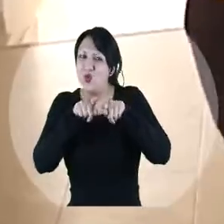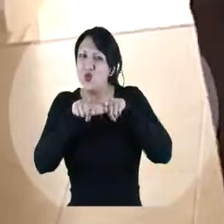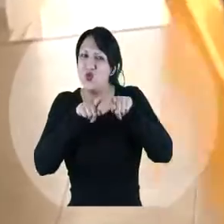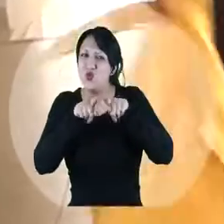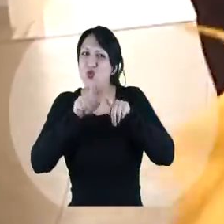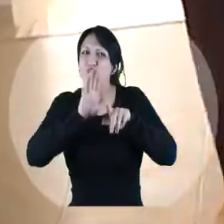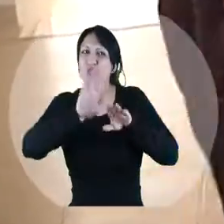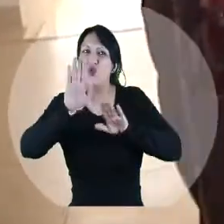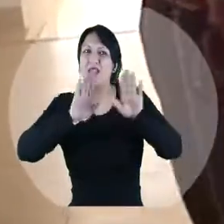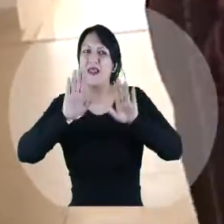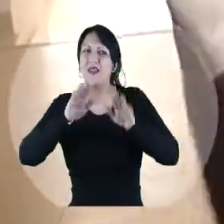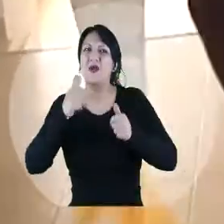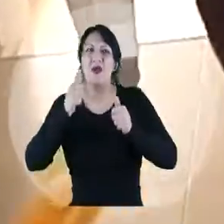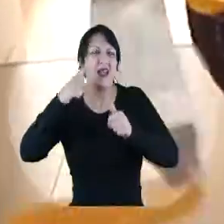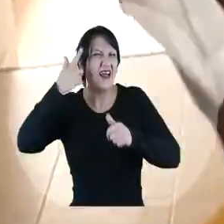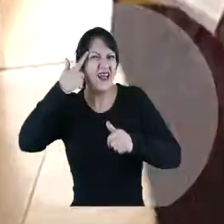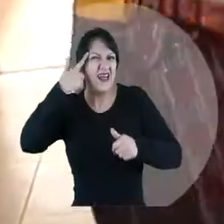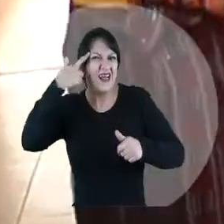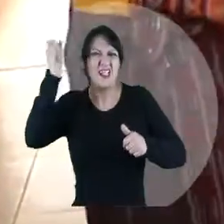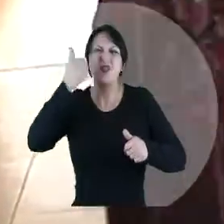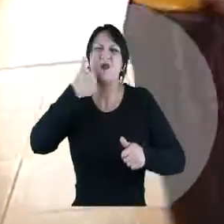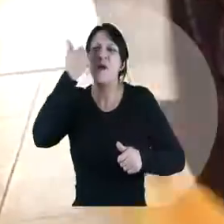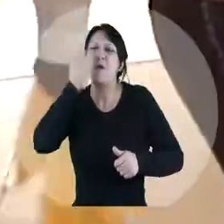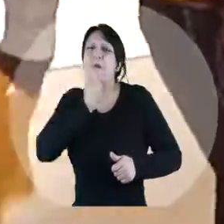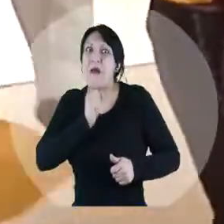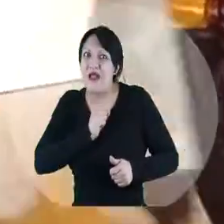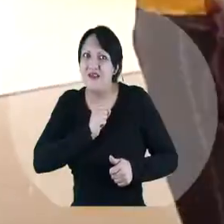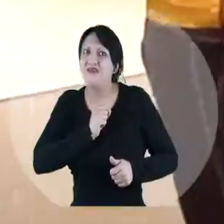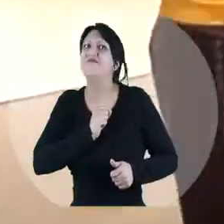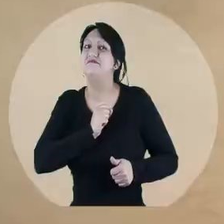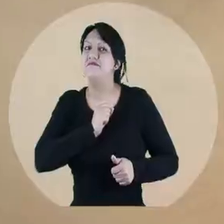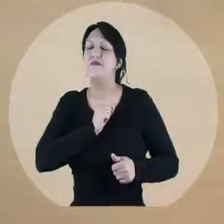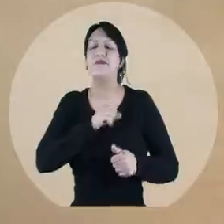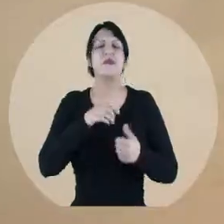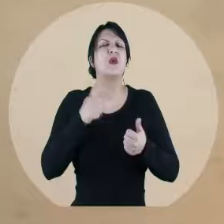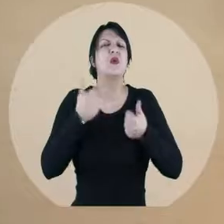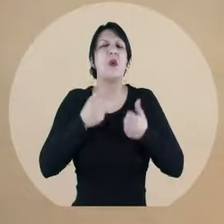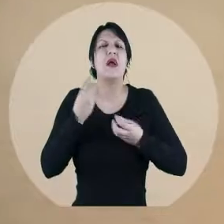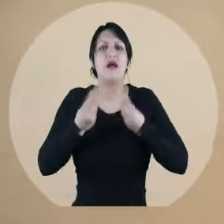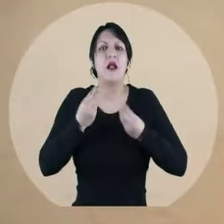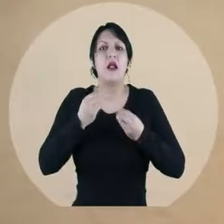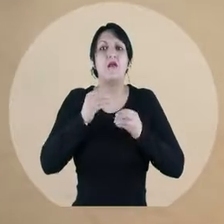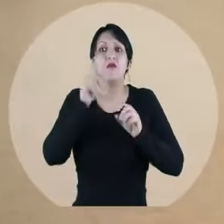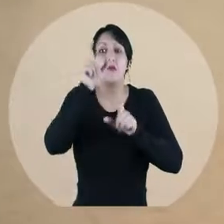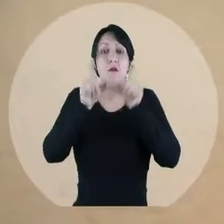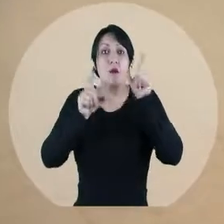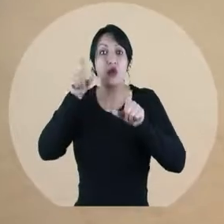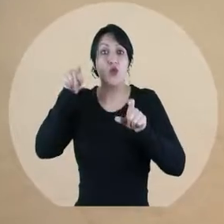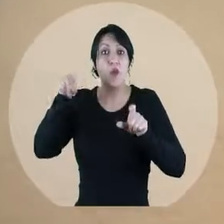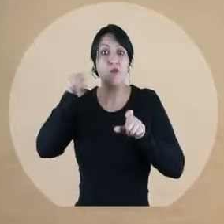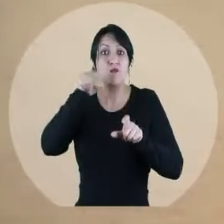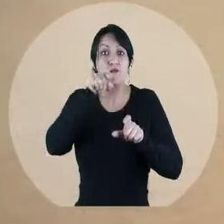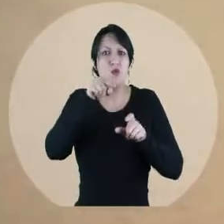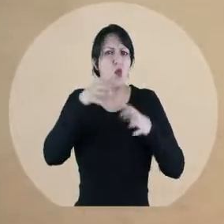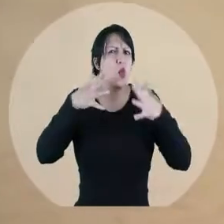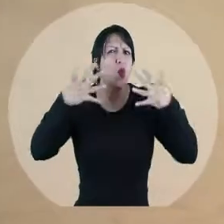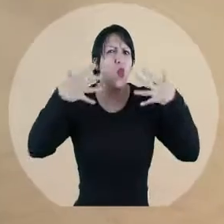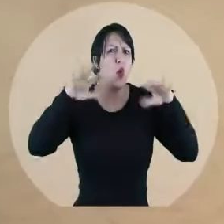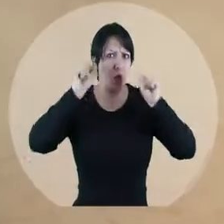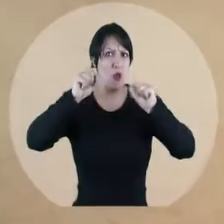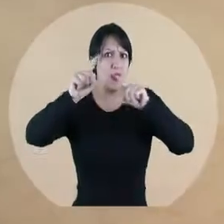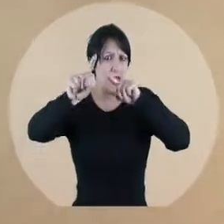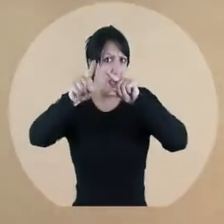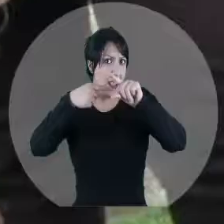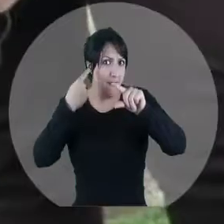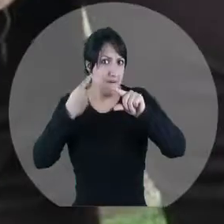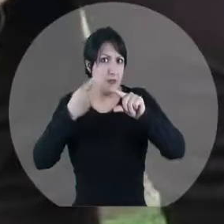un concurso para todos ustedes que se llama Un Reto Mayor. Consiste en que todos los ciudadanos